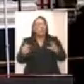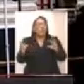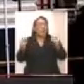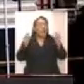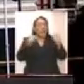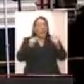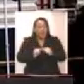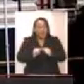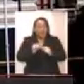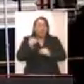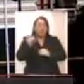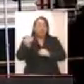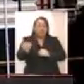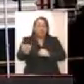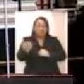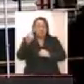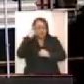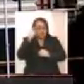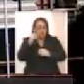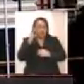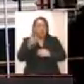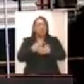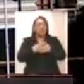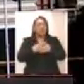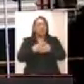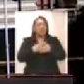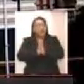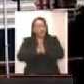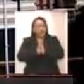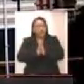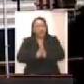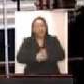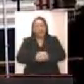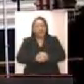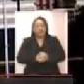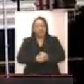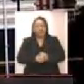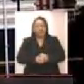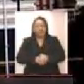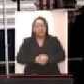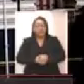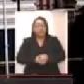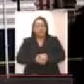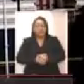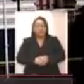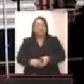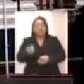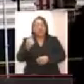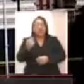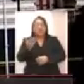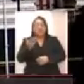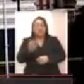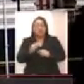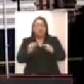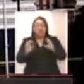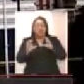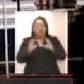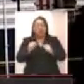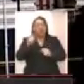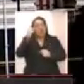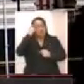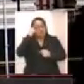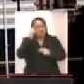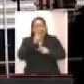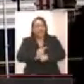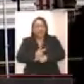comentario de aquí hacia adelante, por favor, vamos a pedir a los medios de comunicación tengan mayor